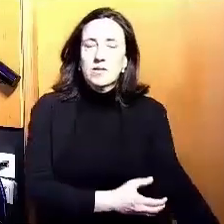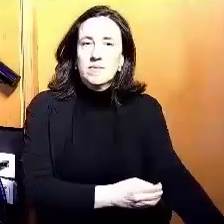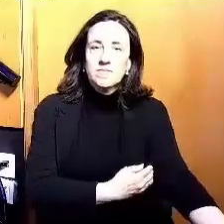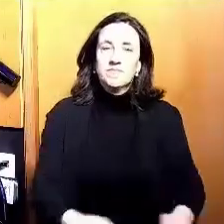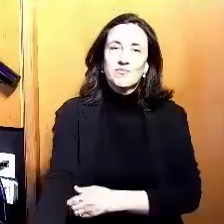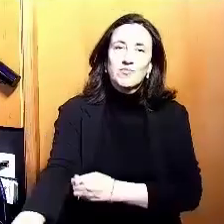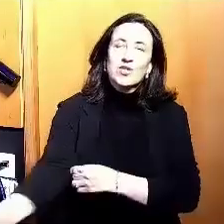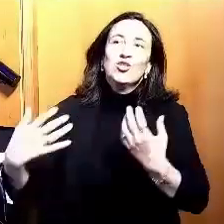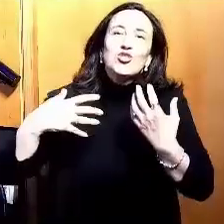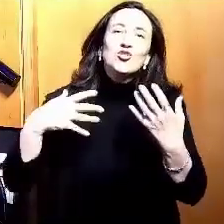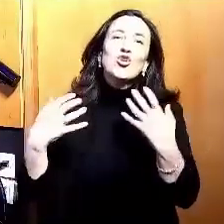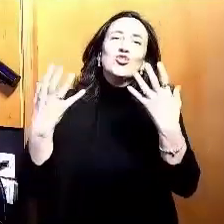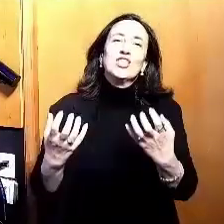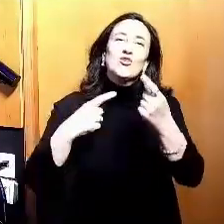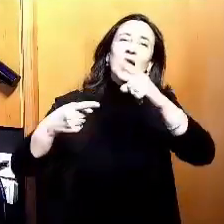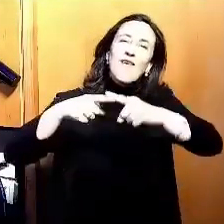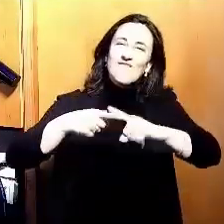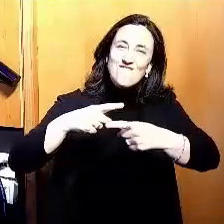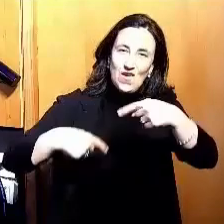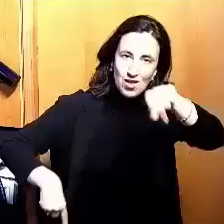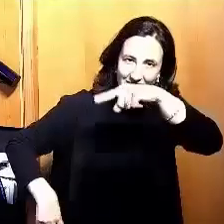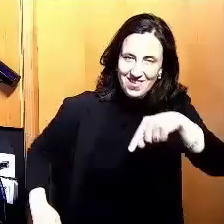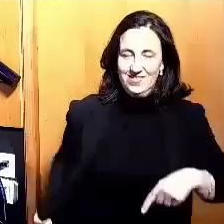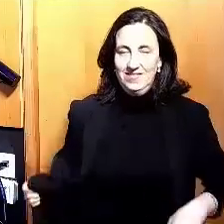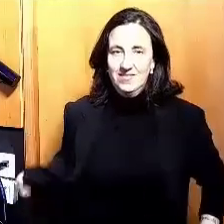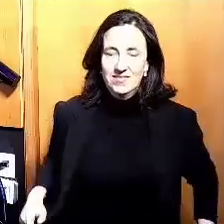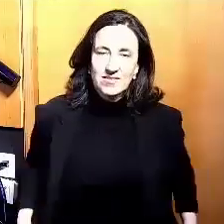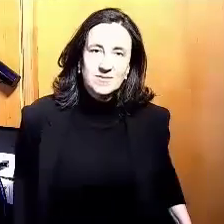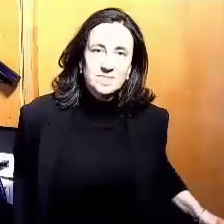Yo los voy a hacer pelear, en algún momento los voy a lograr que peleen, o sea.